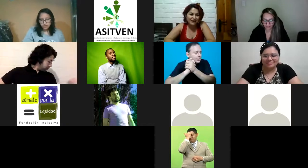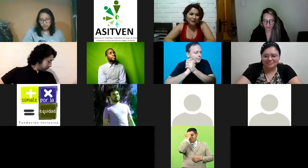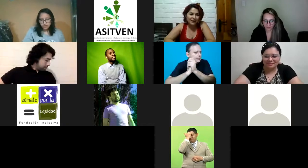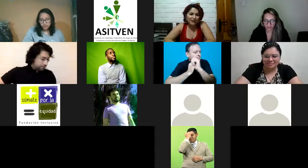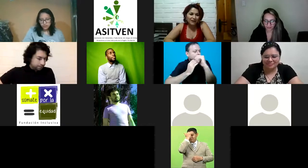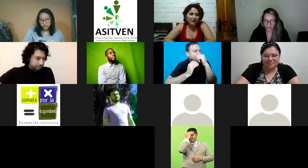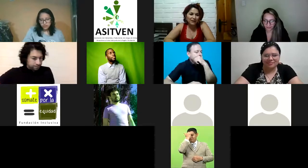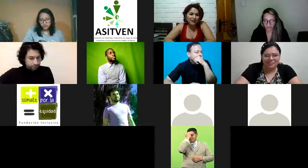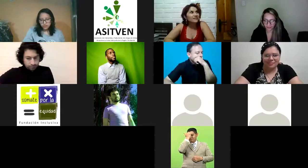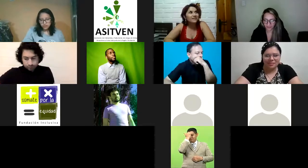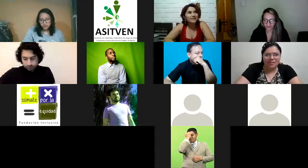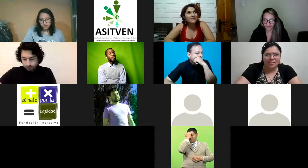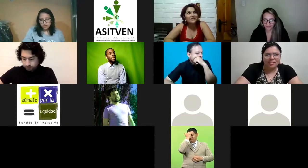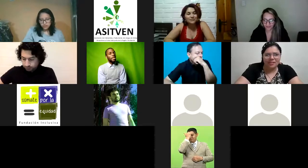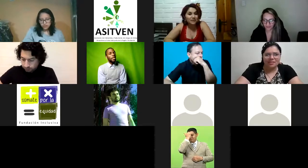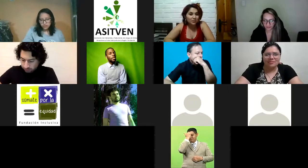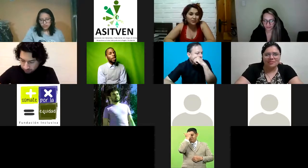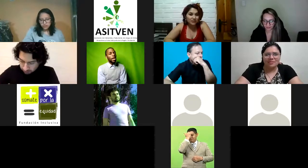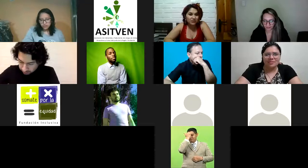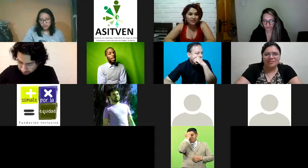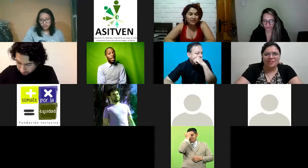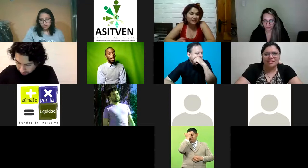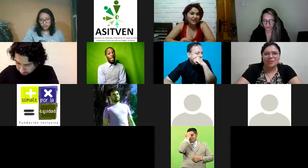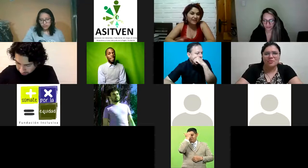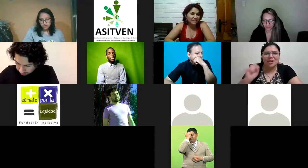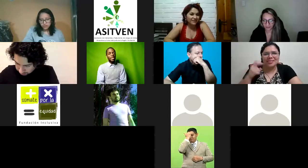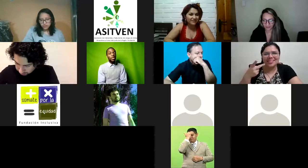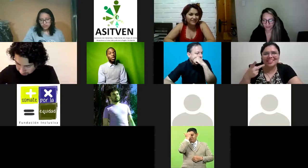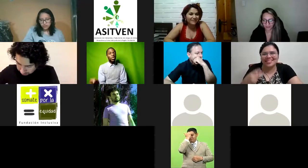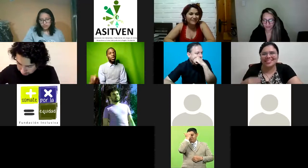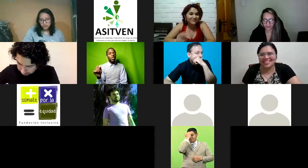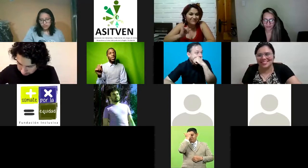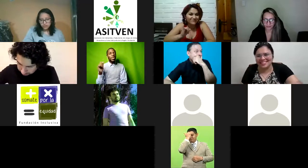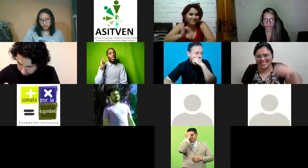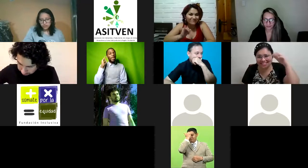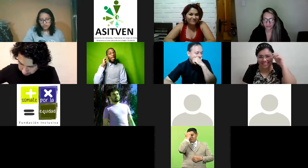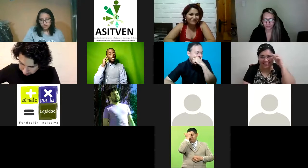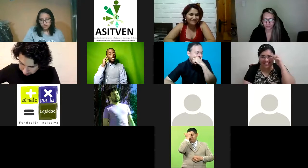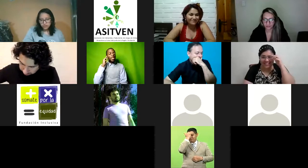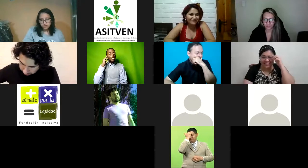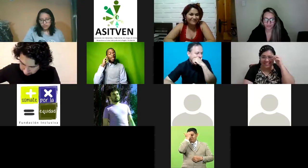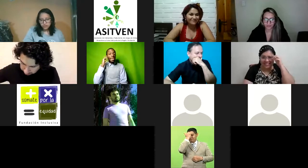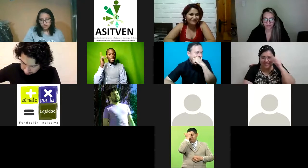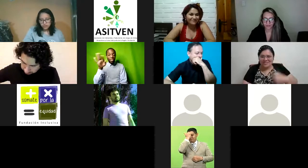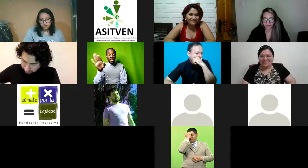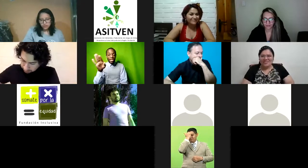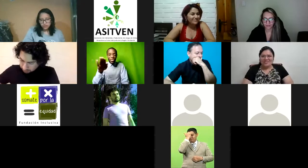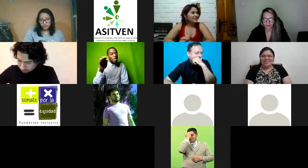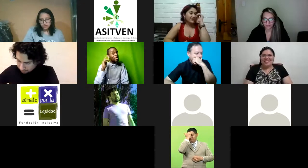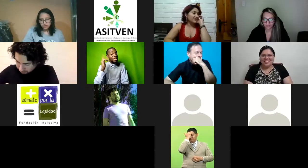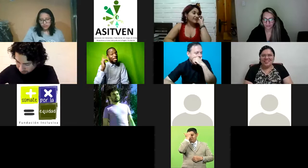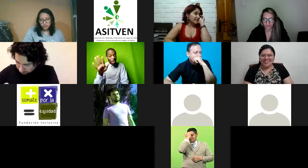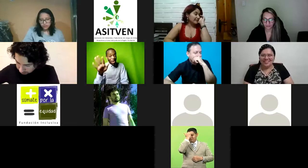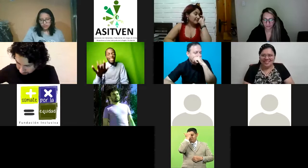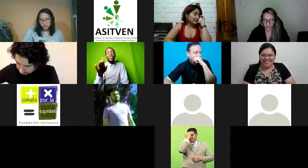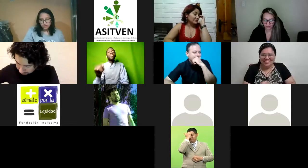adaptándose? Sí, ok. La segunda. Sí, exacto, la segunda, pero sí,